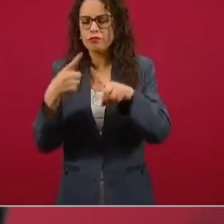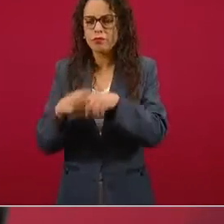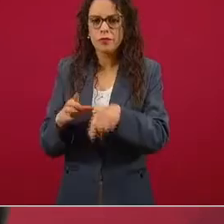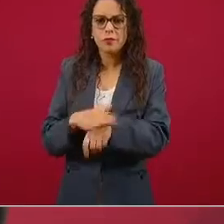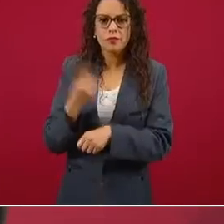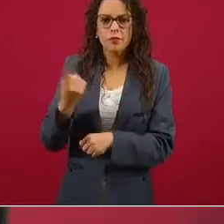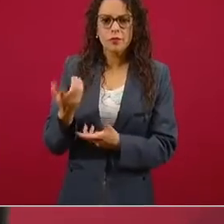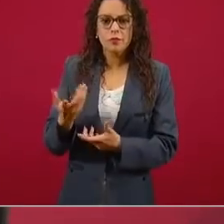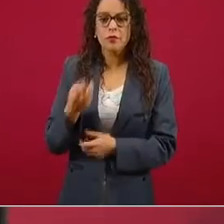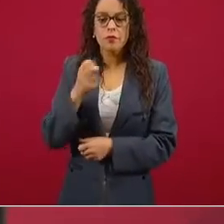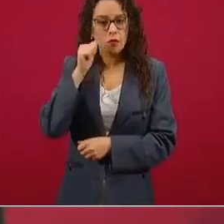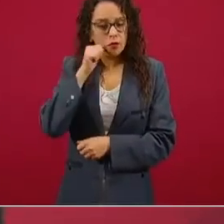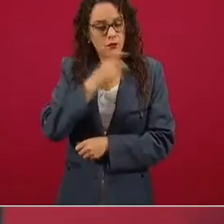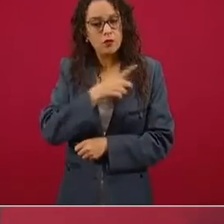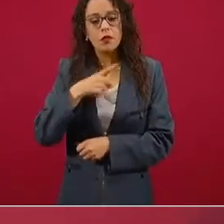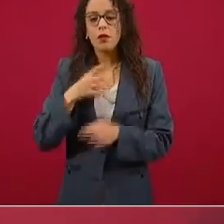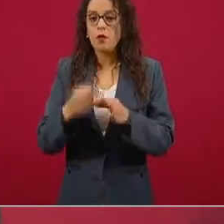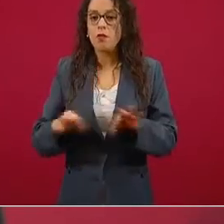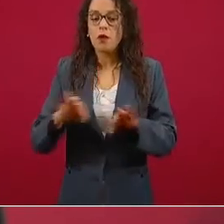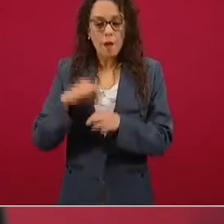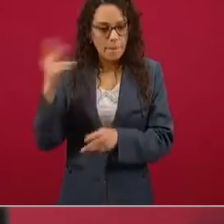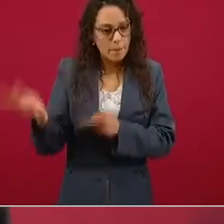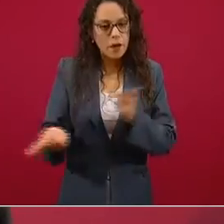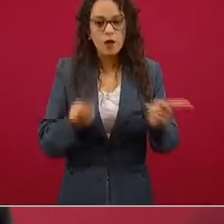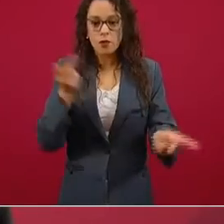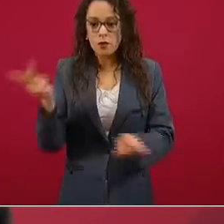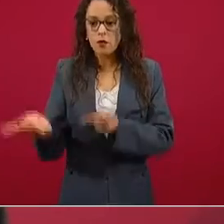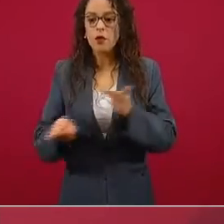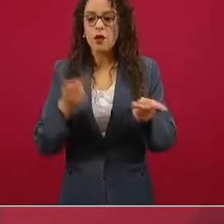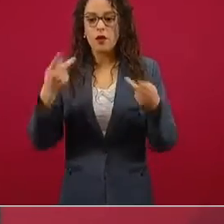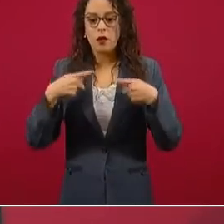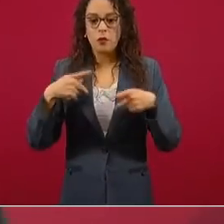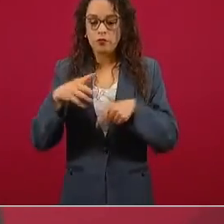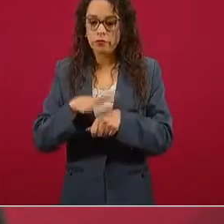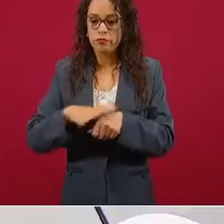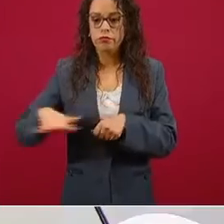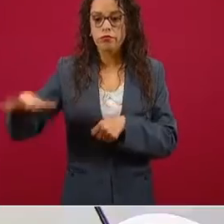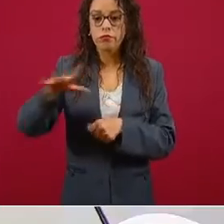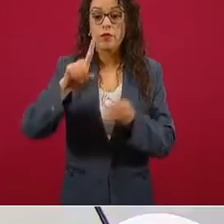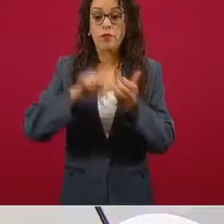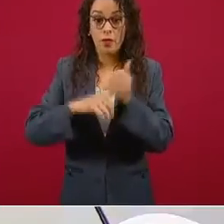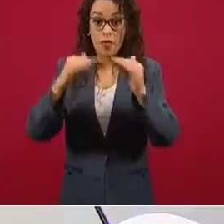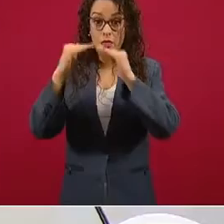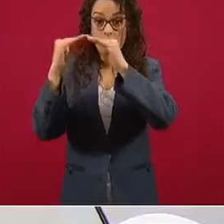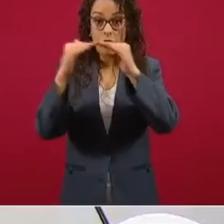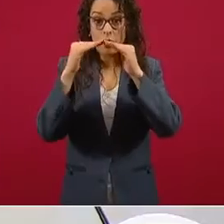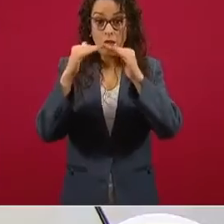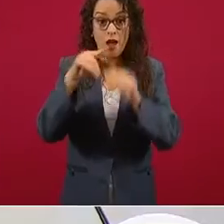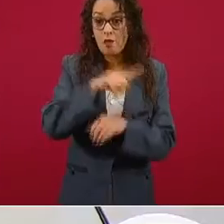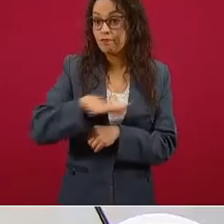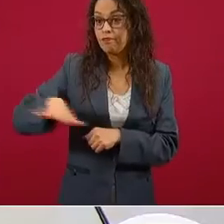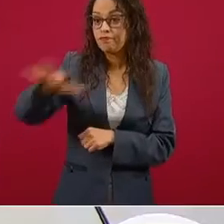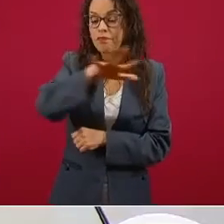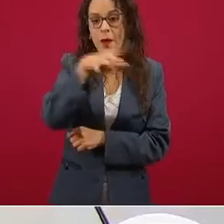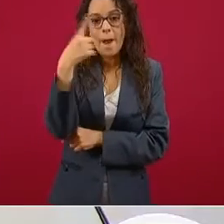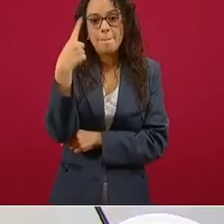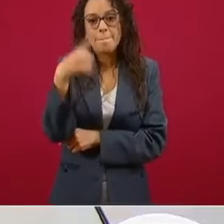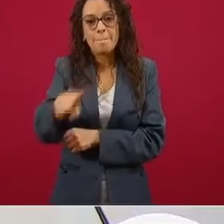preguntando, consultando a los ciudadanos. En la democracia el pueblo manda.